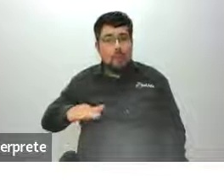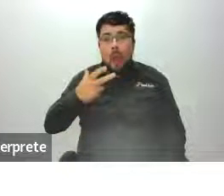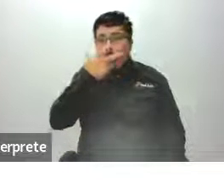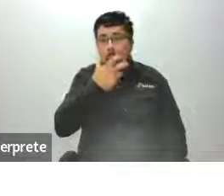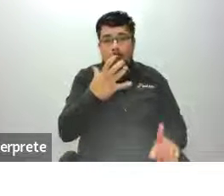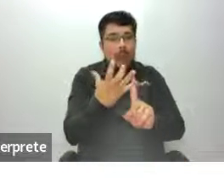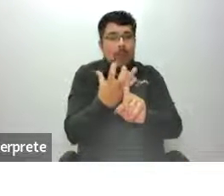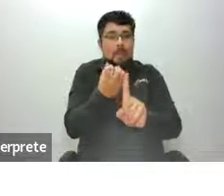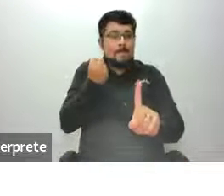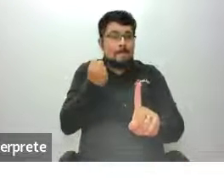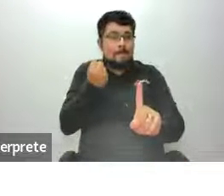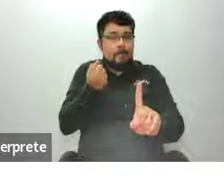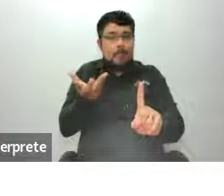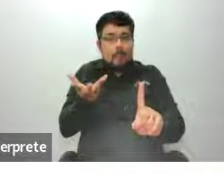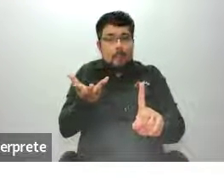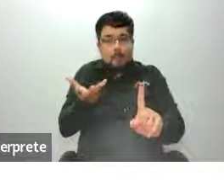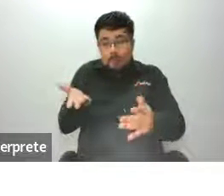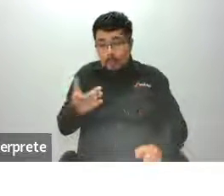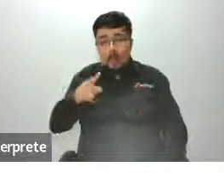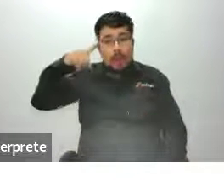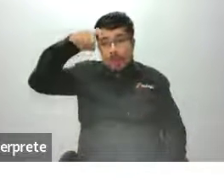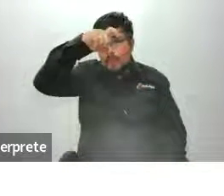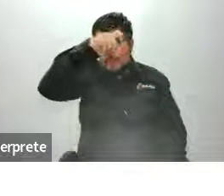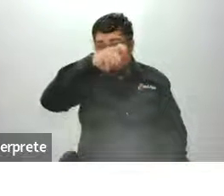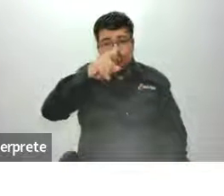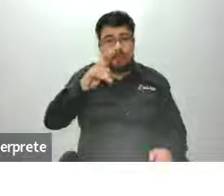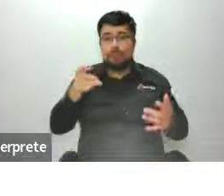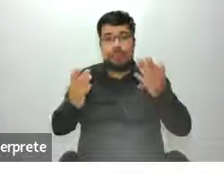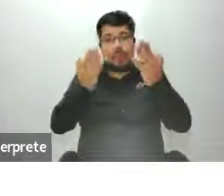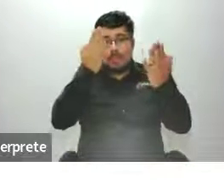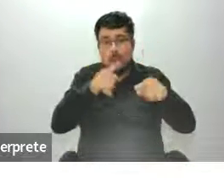dificultades psicosociales como depresión, tristeza